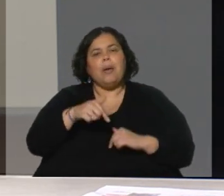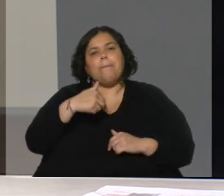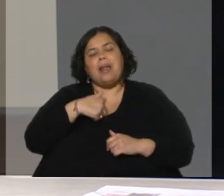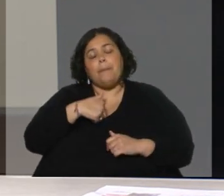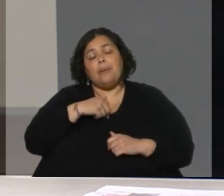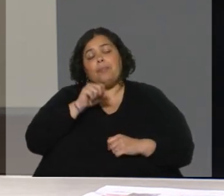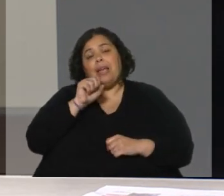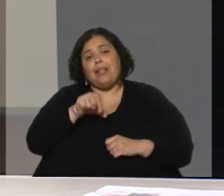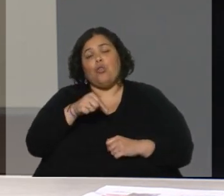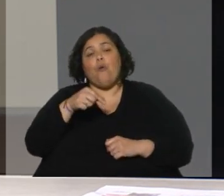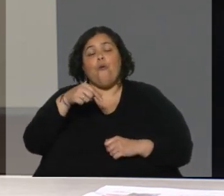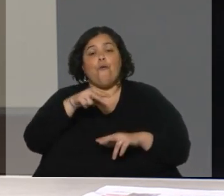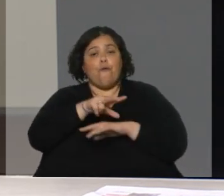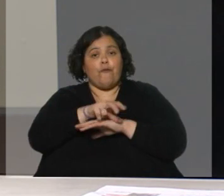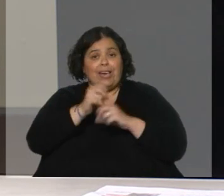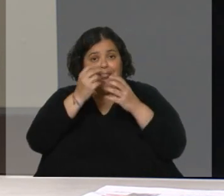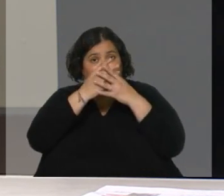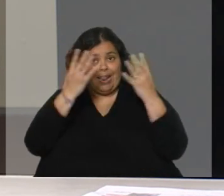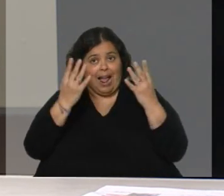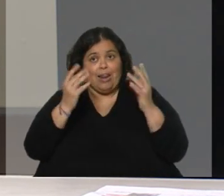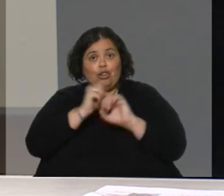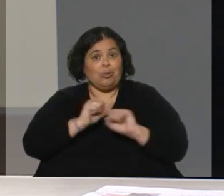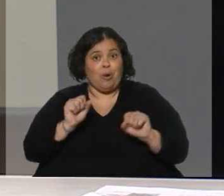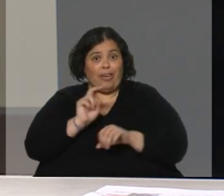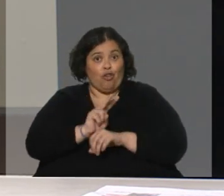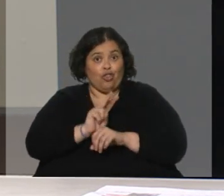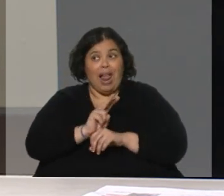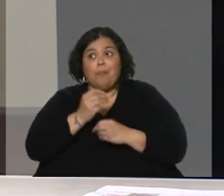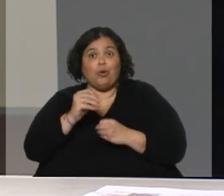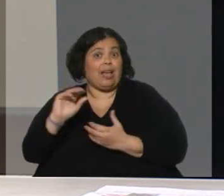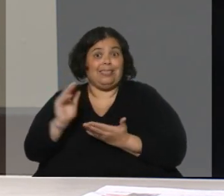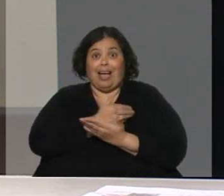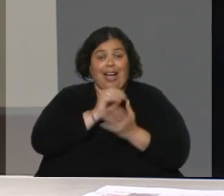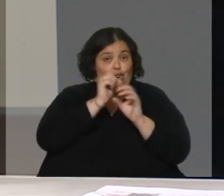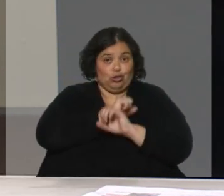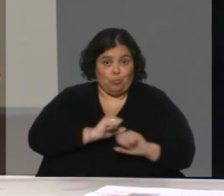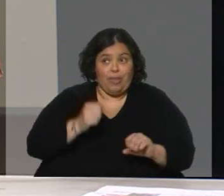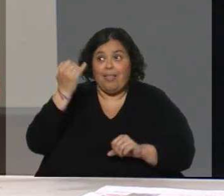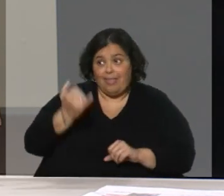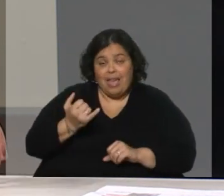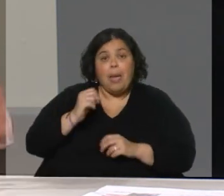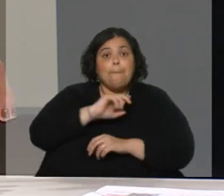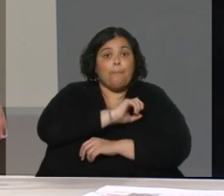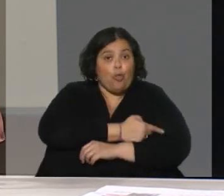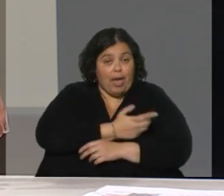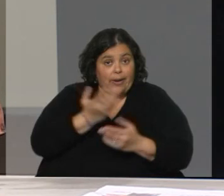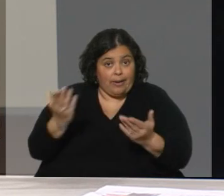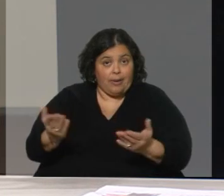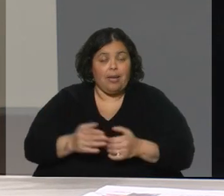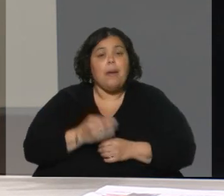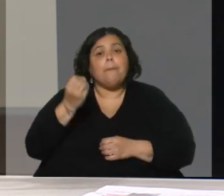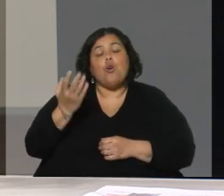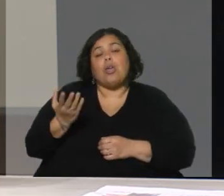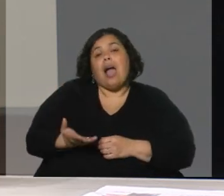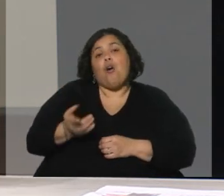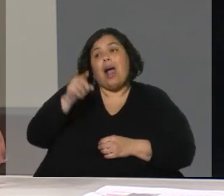con un fiscal general que es incontrolable porque no se lo puede sacar y con el poder que tiene porque En definitiva es el que el